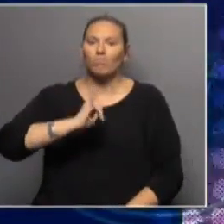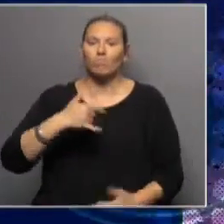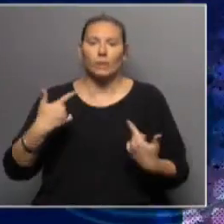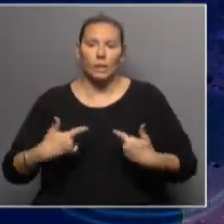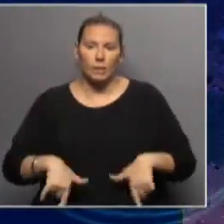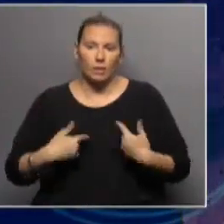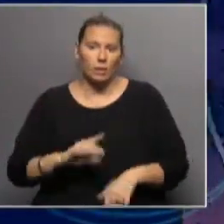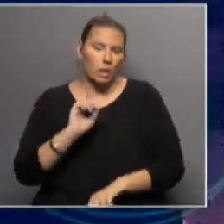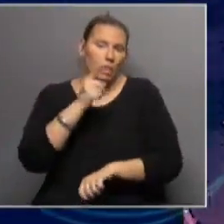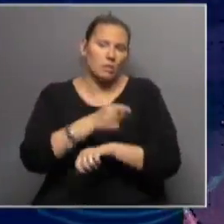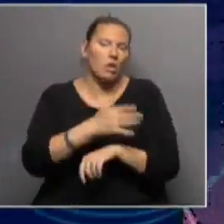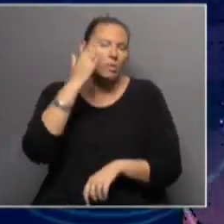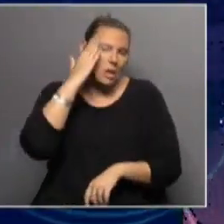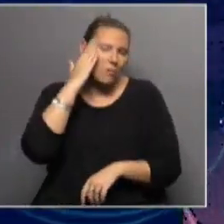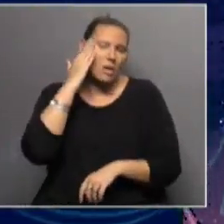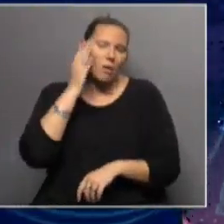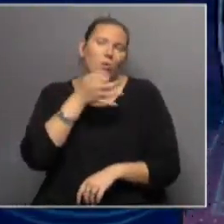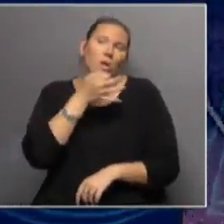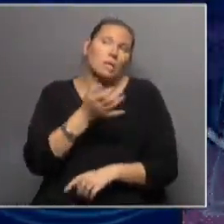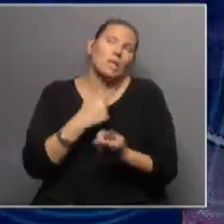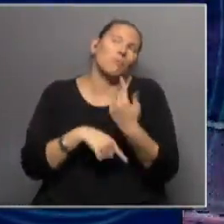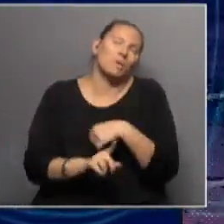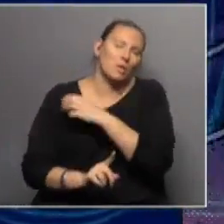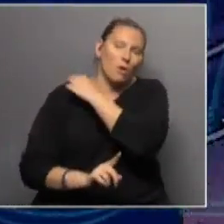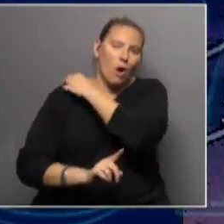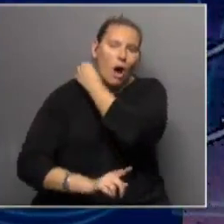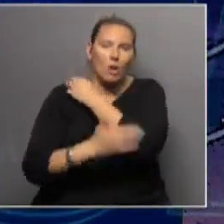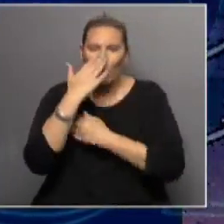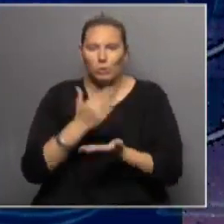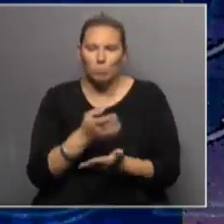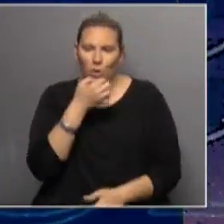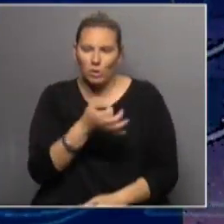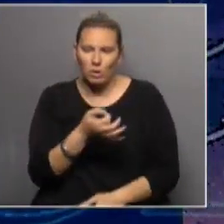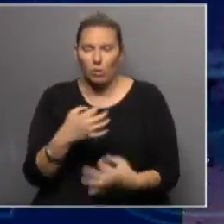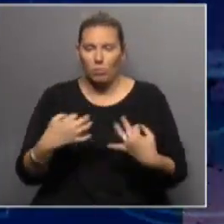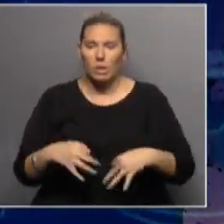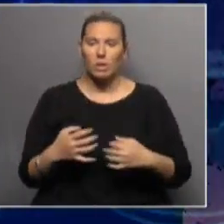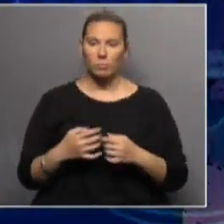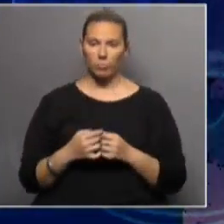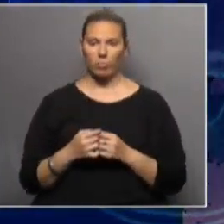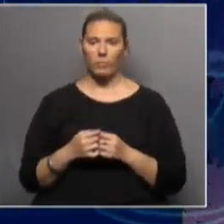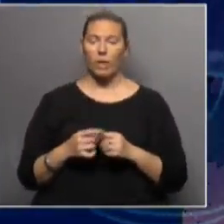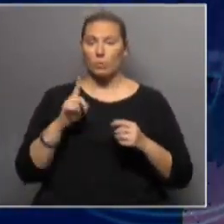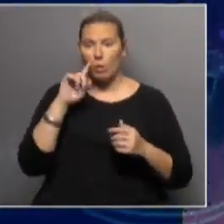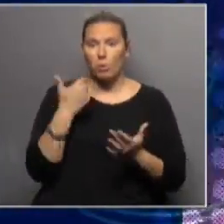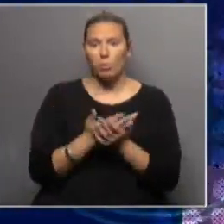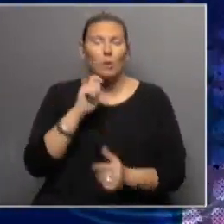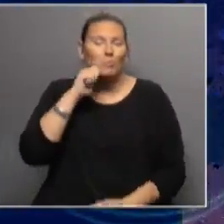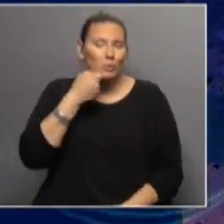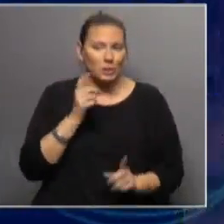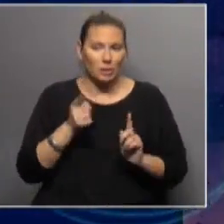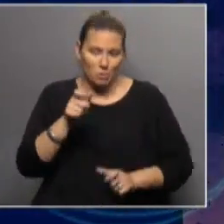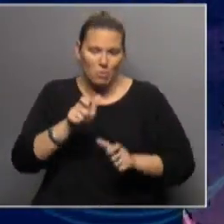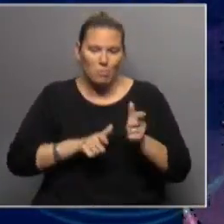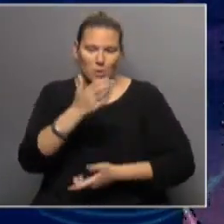como corresponde. No sabíamos que iba a decir, pero bueno, lo dijo al final como se dio, pero bien. Es una iniciativa muy linda, la verdad, y para las